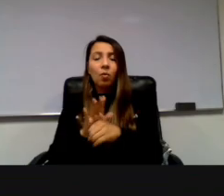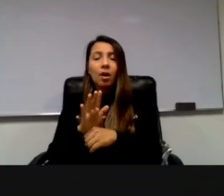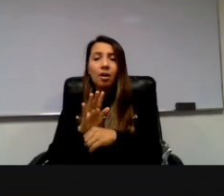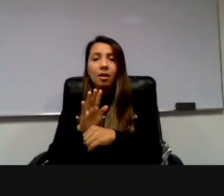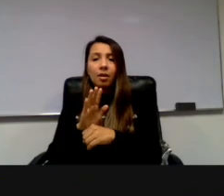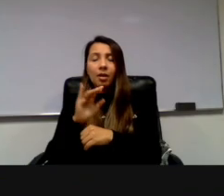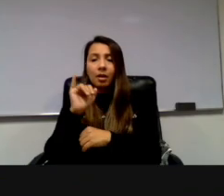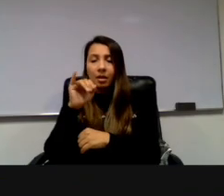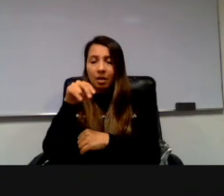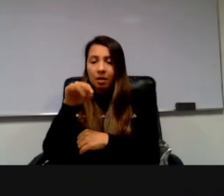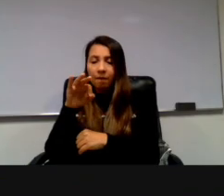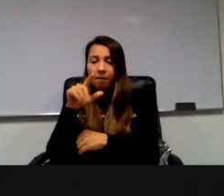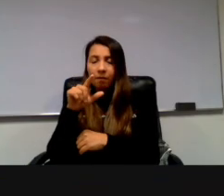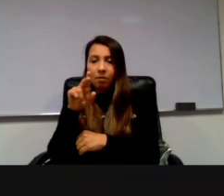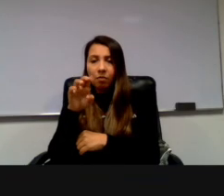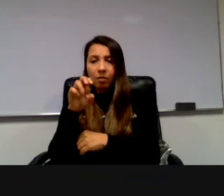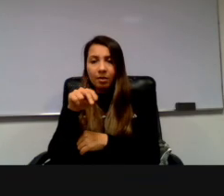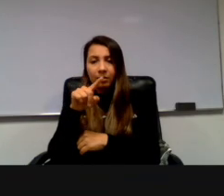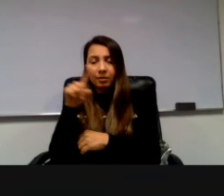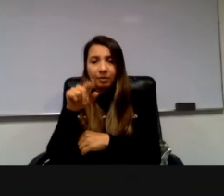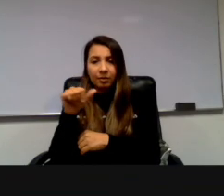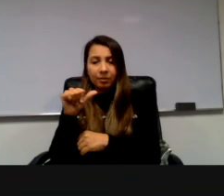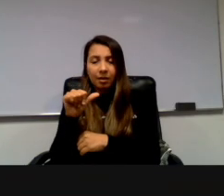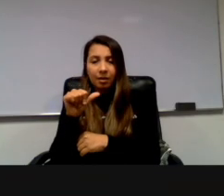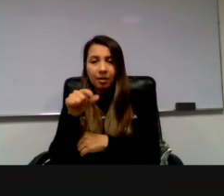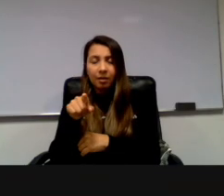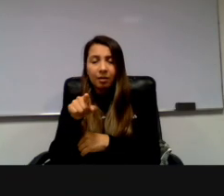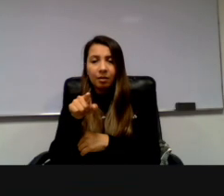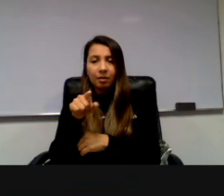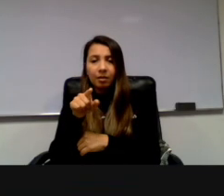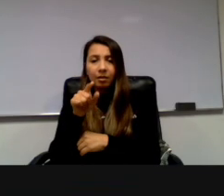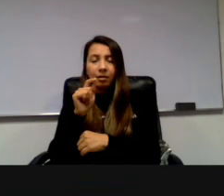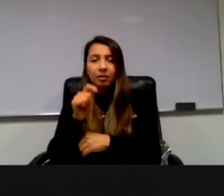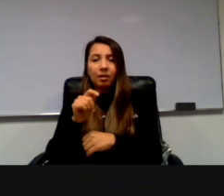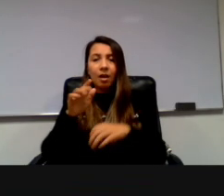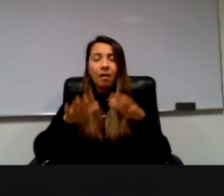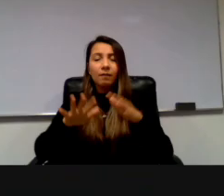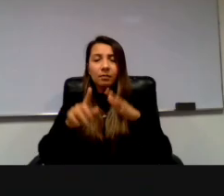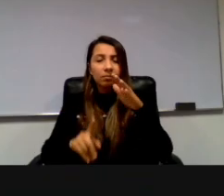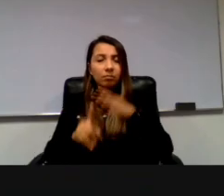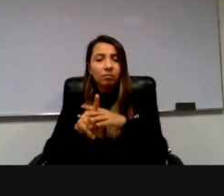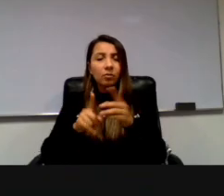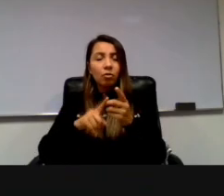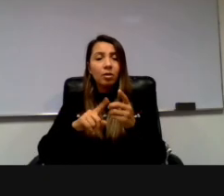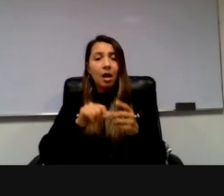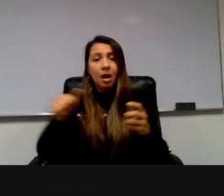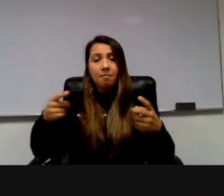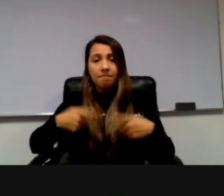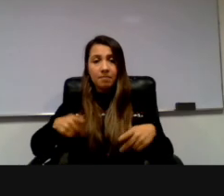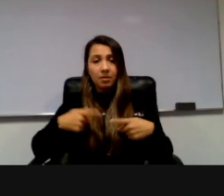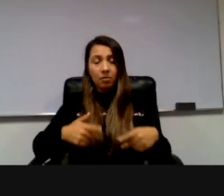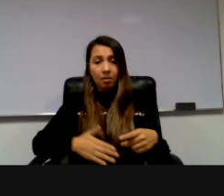es la bacteria que crece en algunas ocasiones en los estómagos, ¿no? de las personas, ¿no?